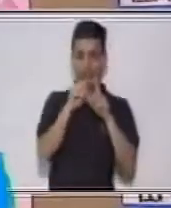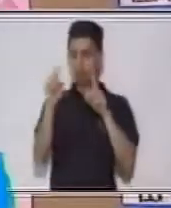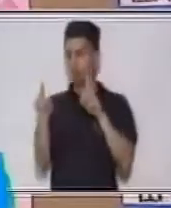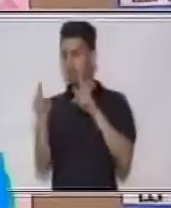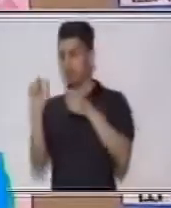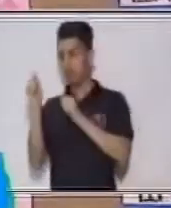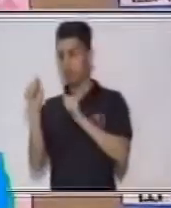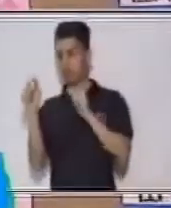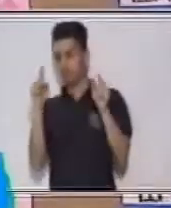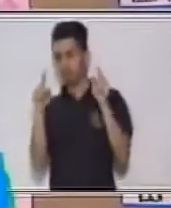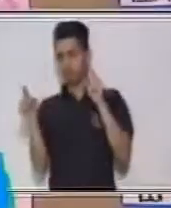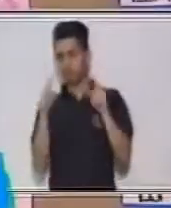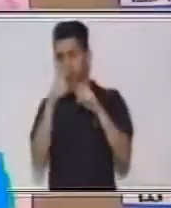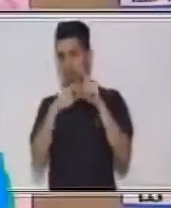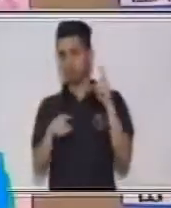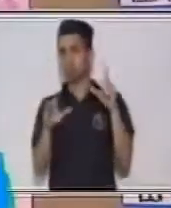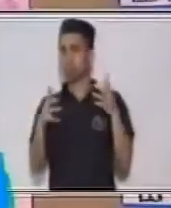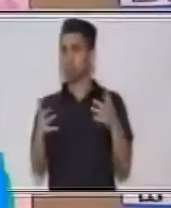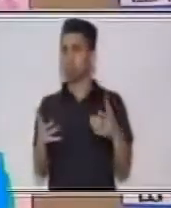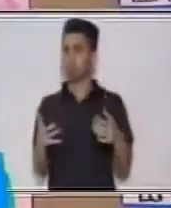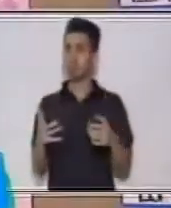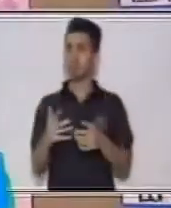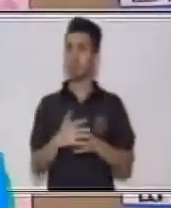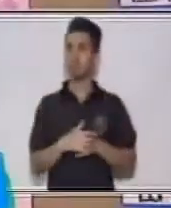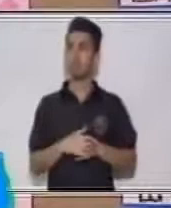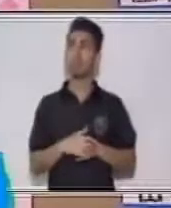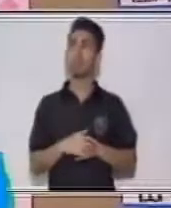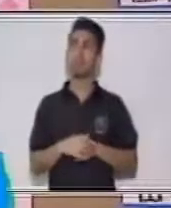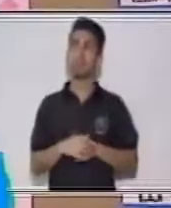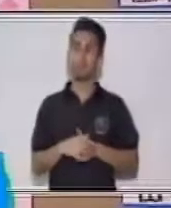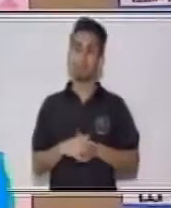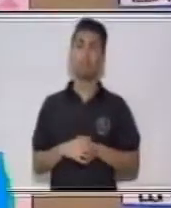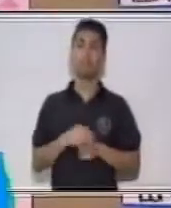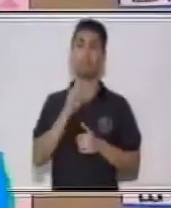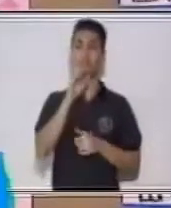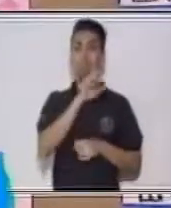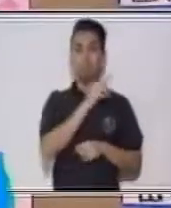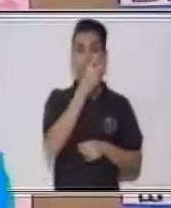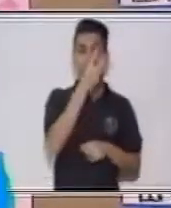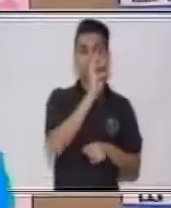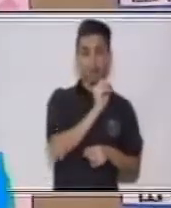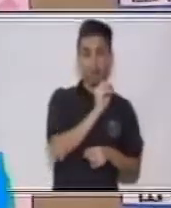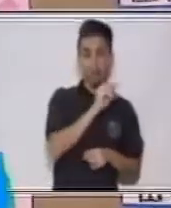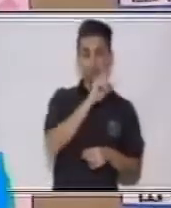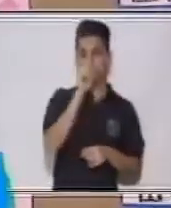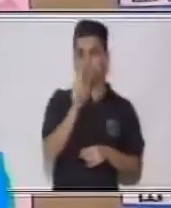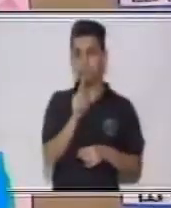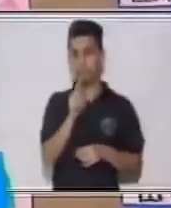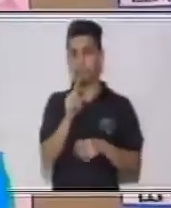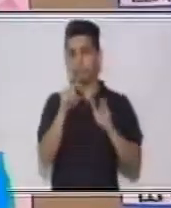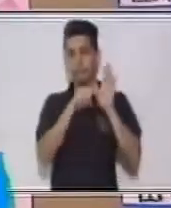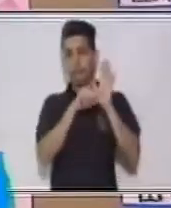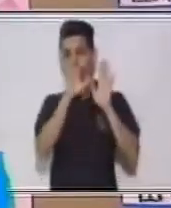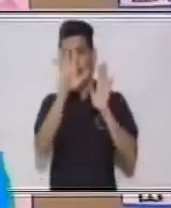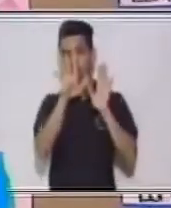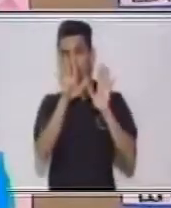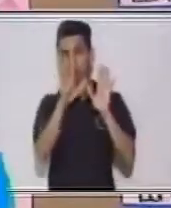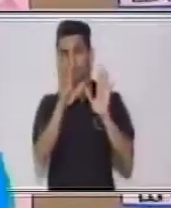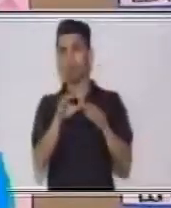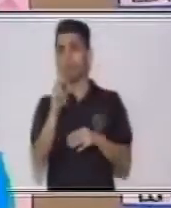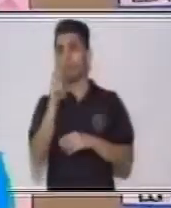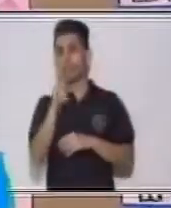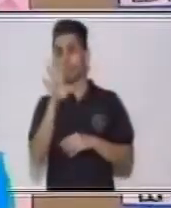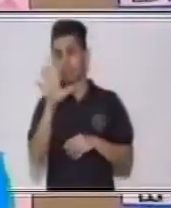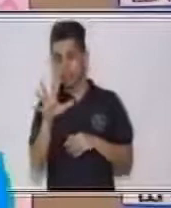intermedio el número 25 porque 30 menos 5